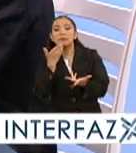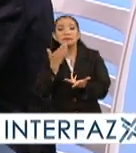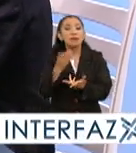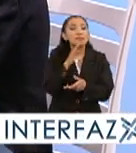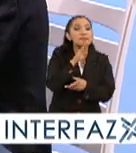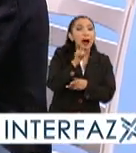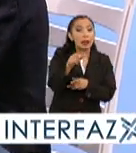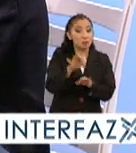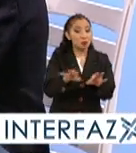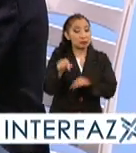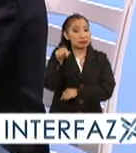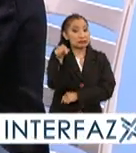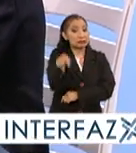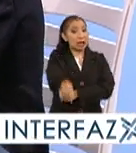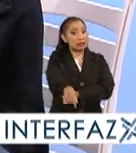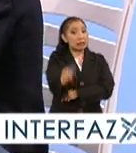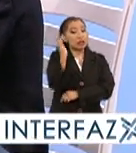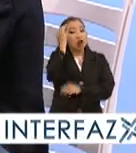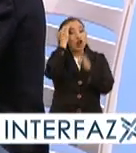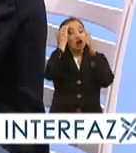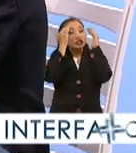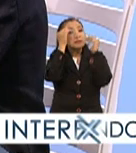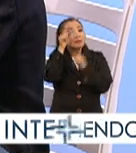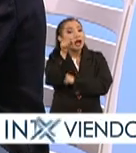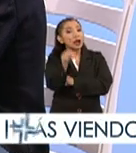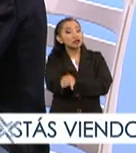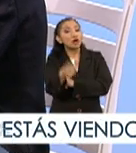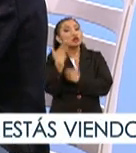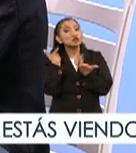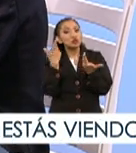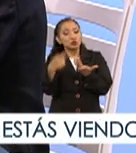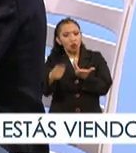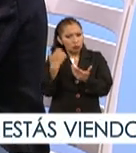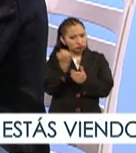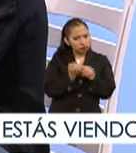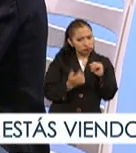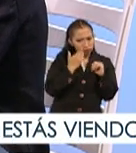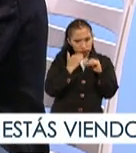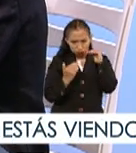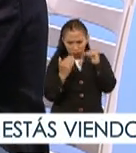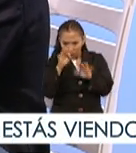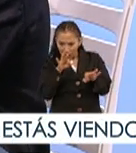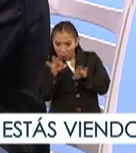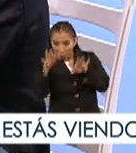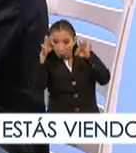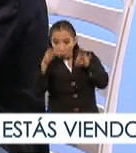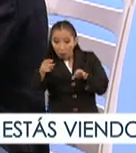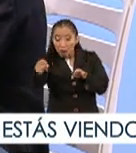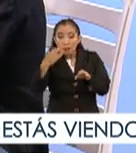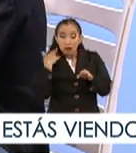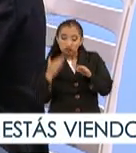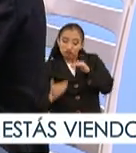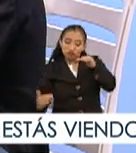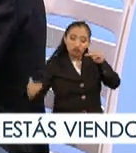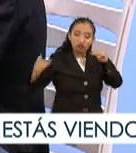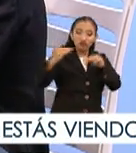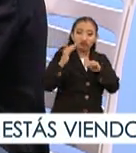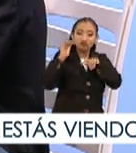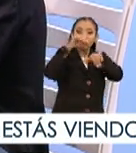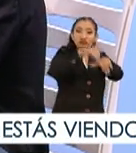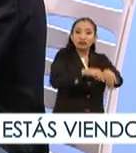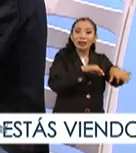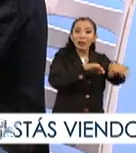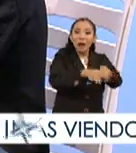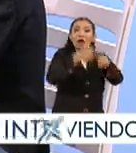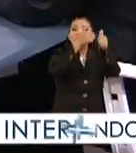importante, y que sea el conocimiento, el mérito, lo que define si un profesional ingresa al servicio público